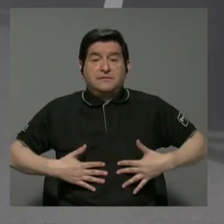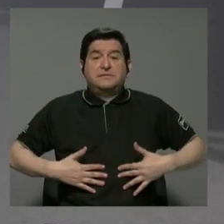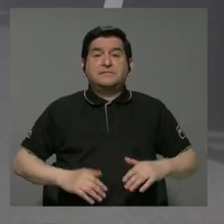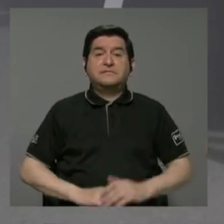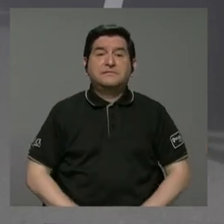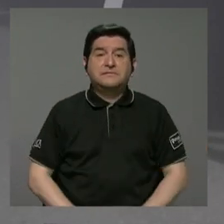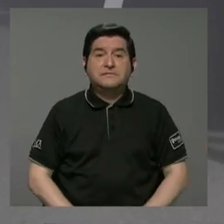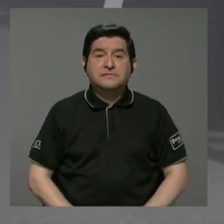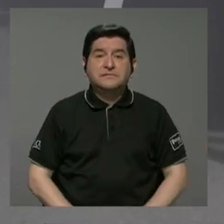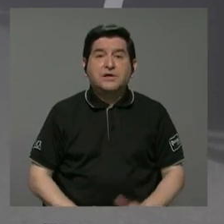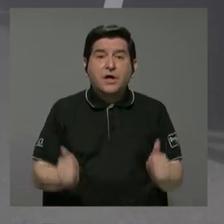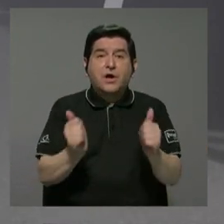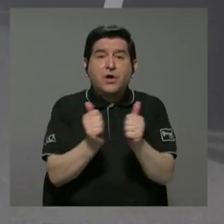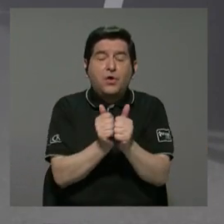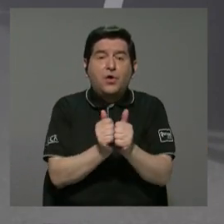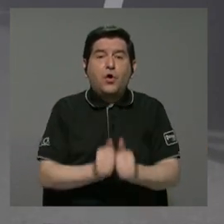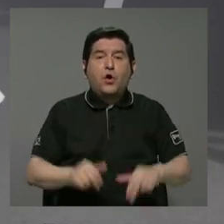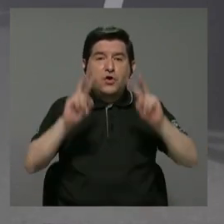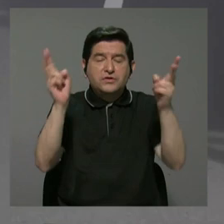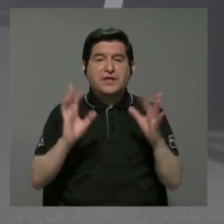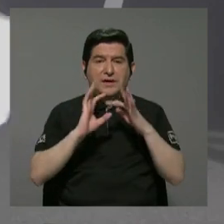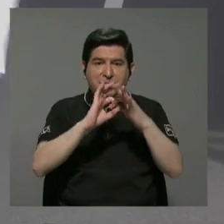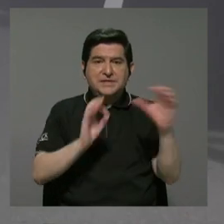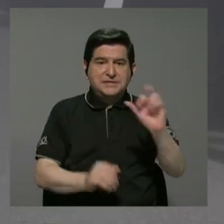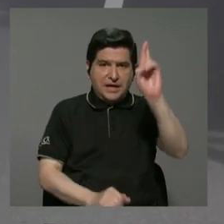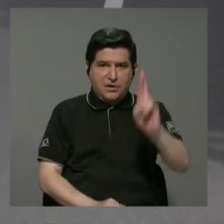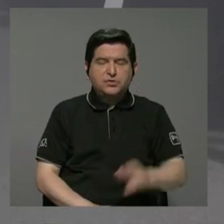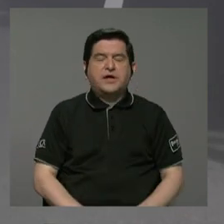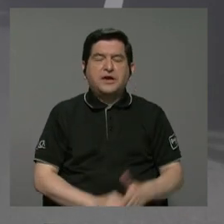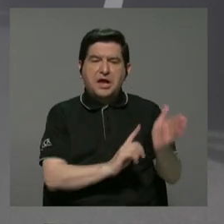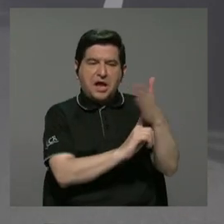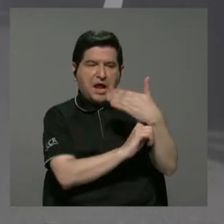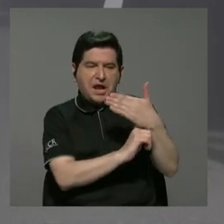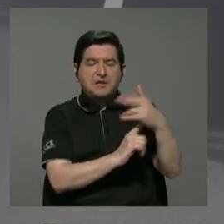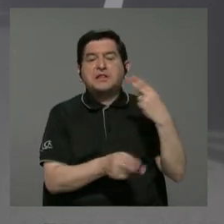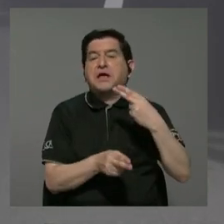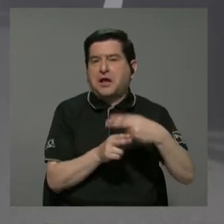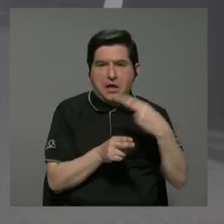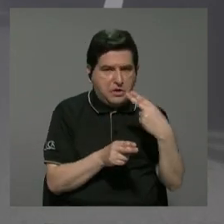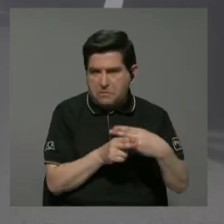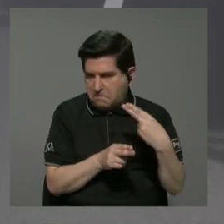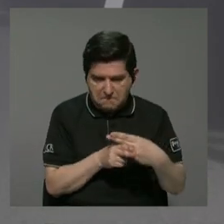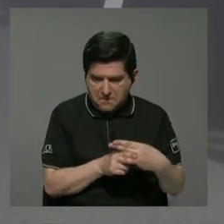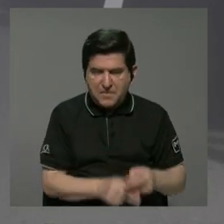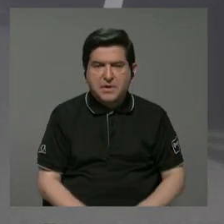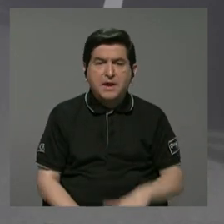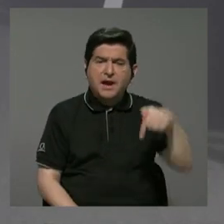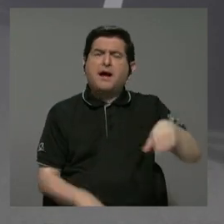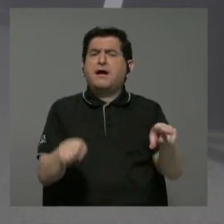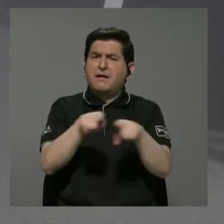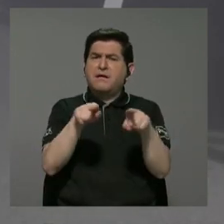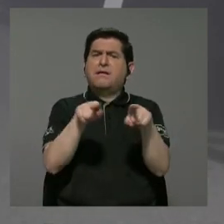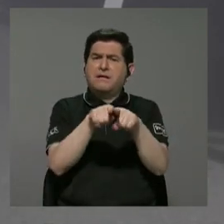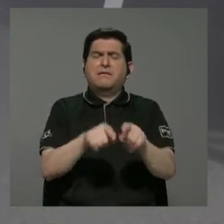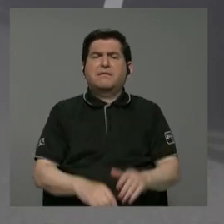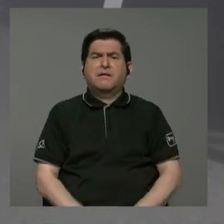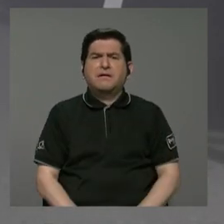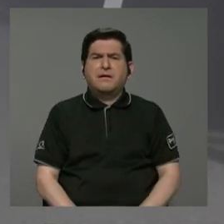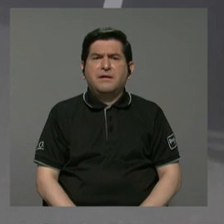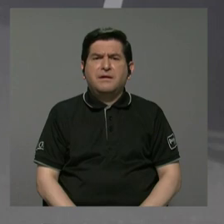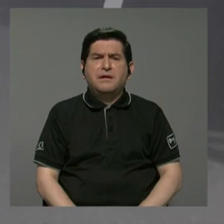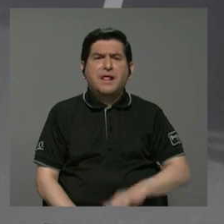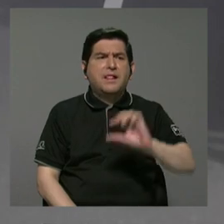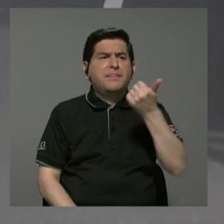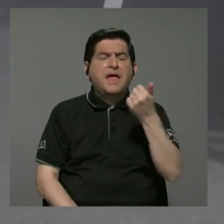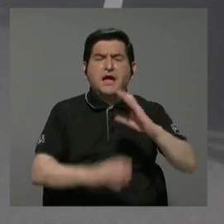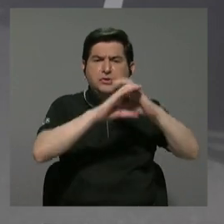camisetas con temas alusivos a Costa Rica, la bandera, el nombre. Lo que hay acá también son, hay por lo menos